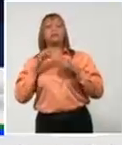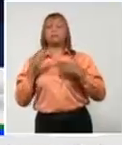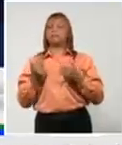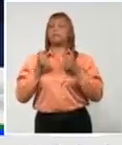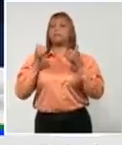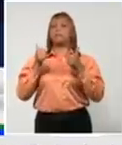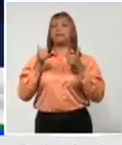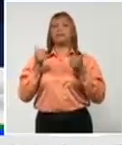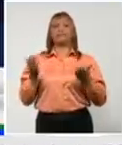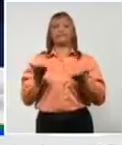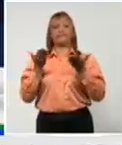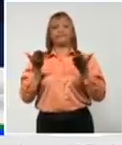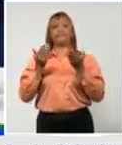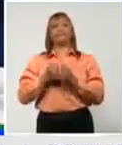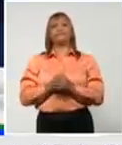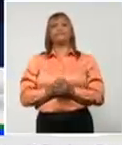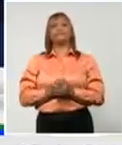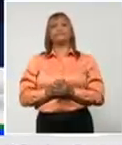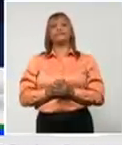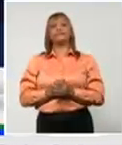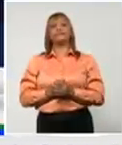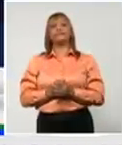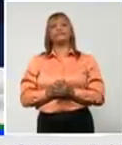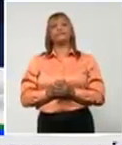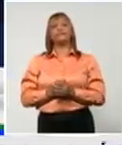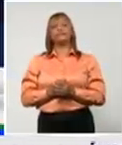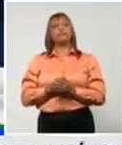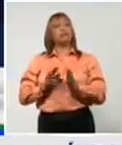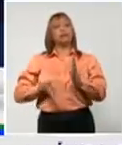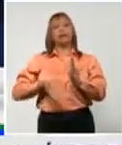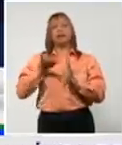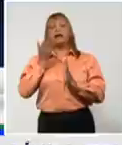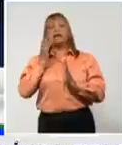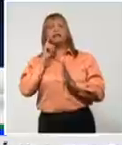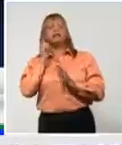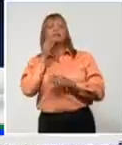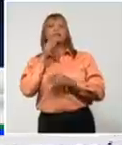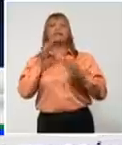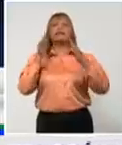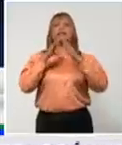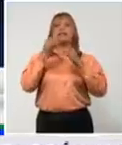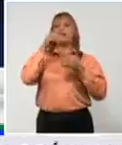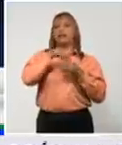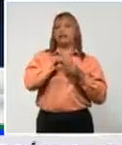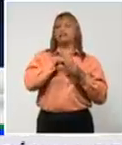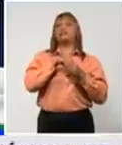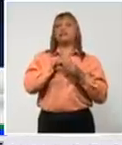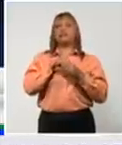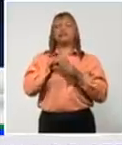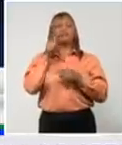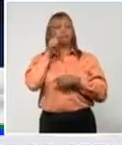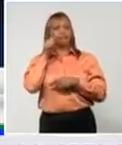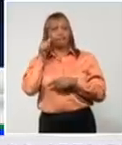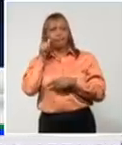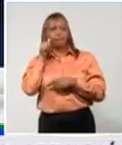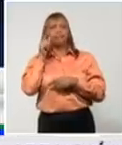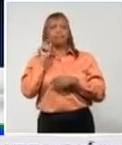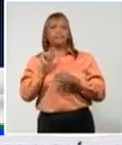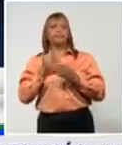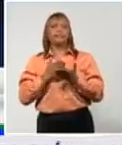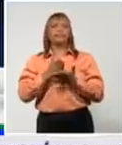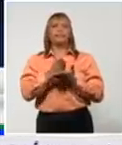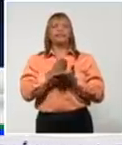como siempre digo, en alta clínica, haciendo una cuarentena en su casa, o en alta epidemiológica, haciendo